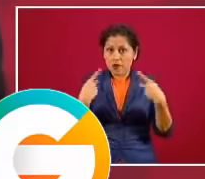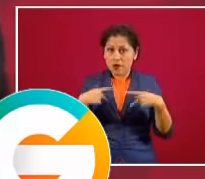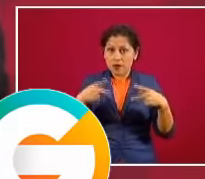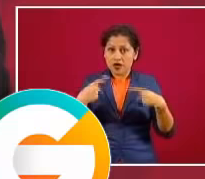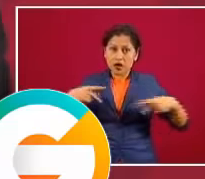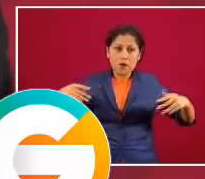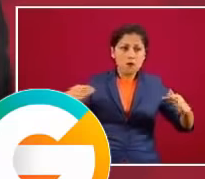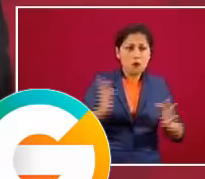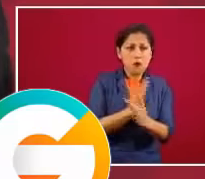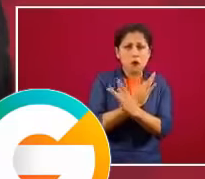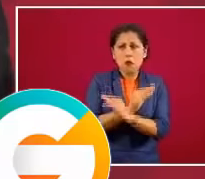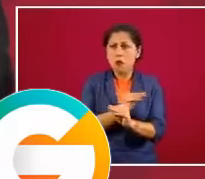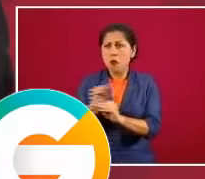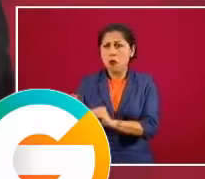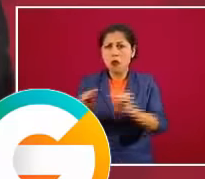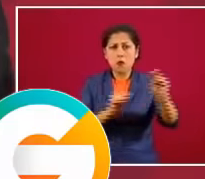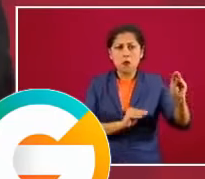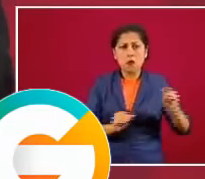el llamado